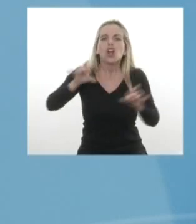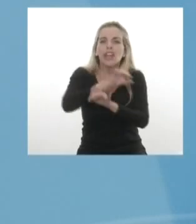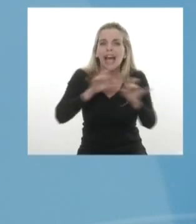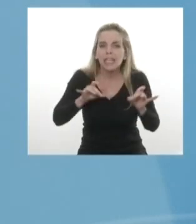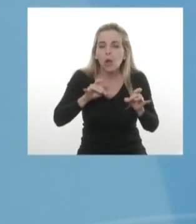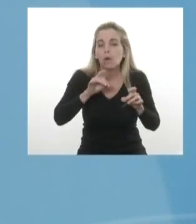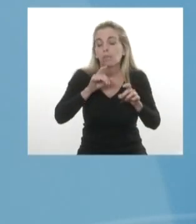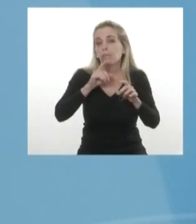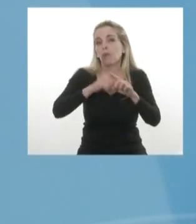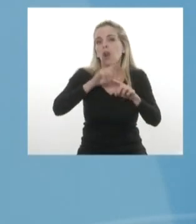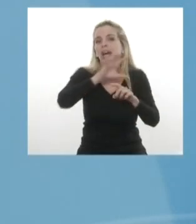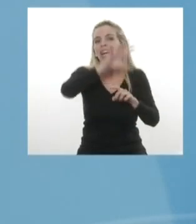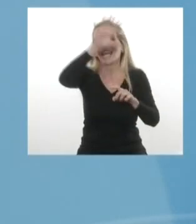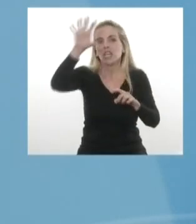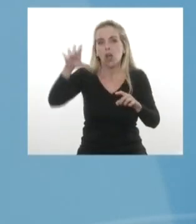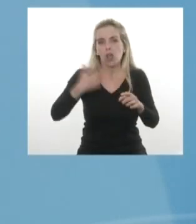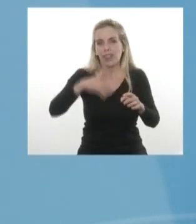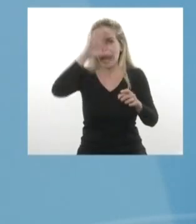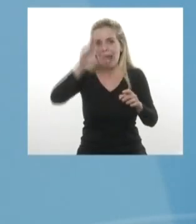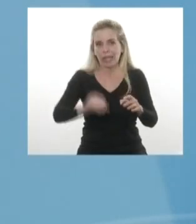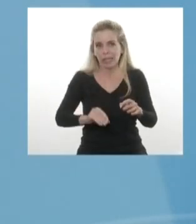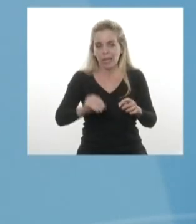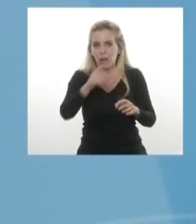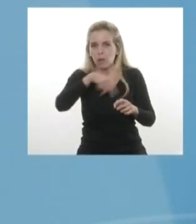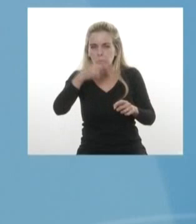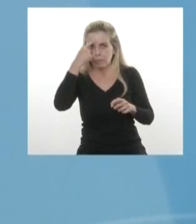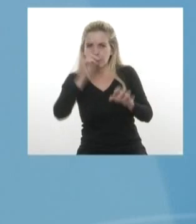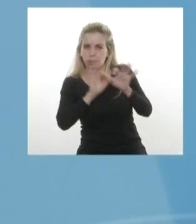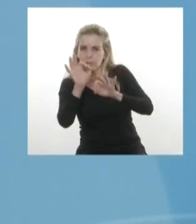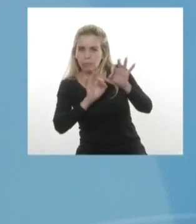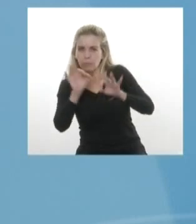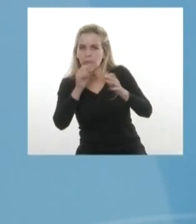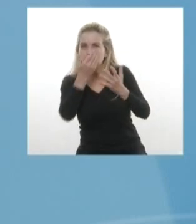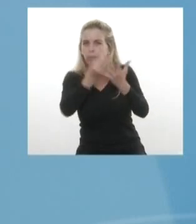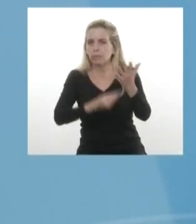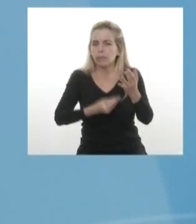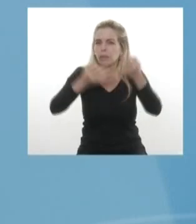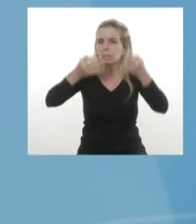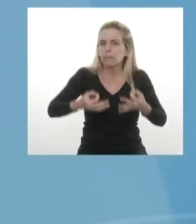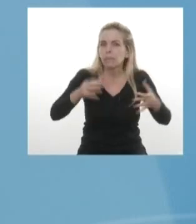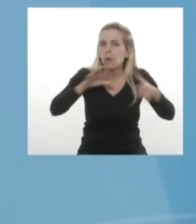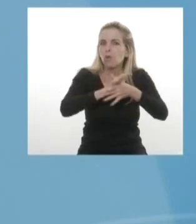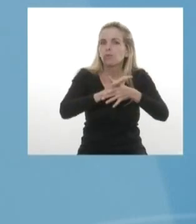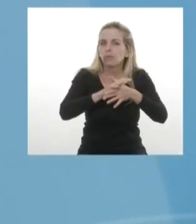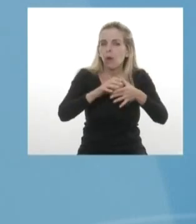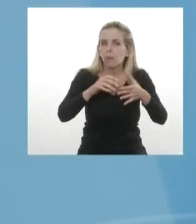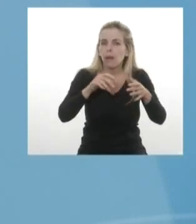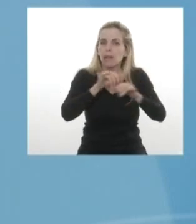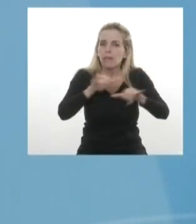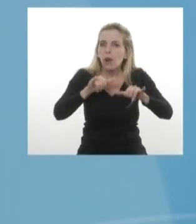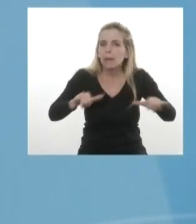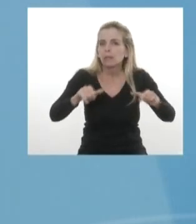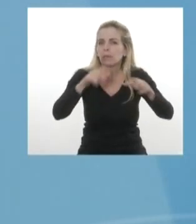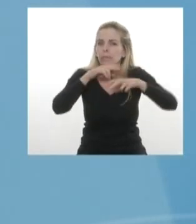cada zona del país. Diseñamos un modelo que da previsibilidad al precisar